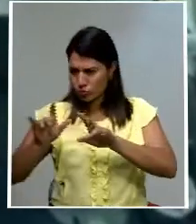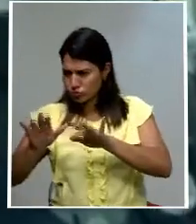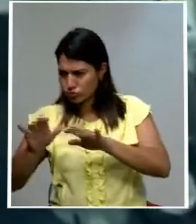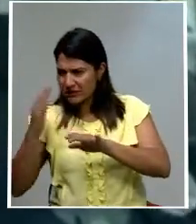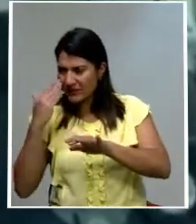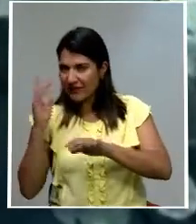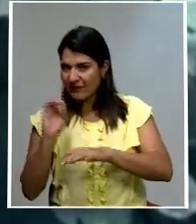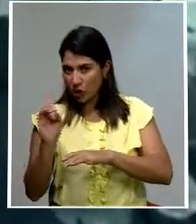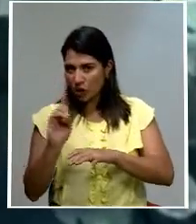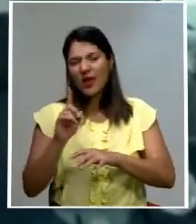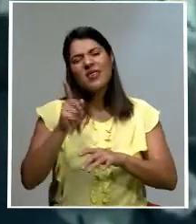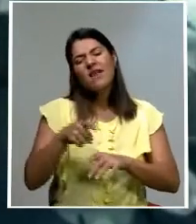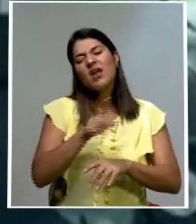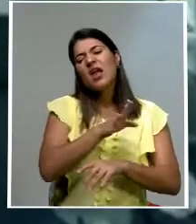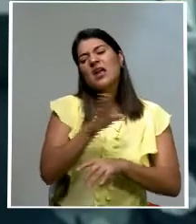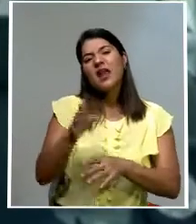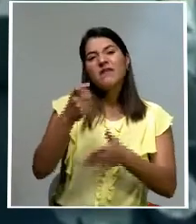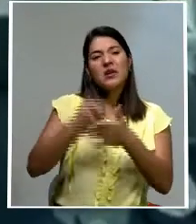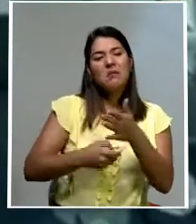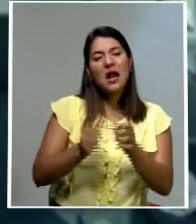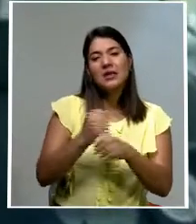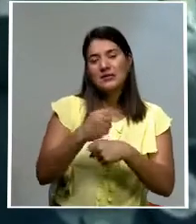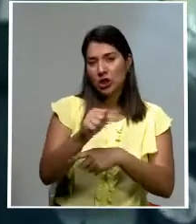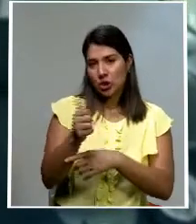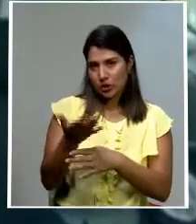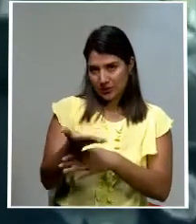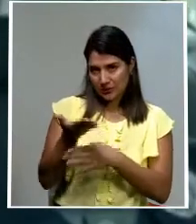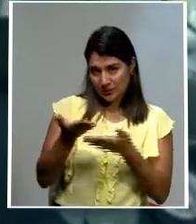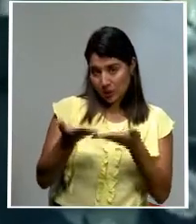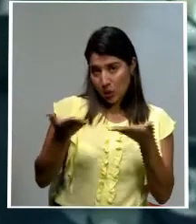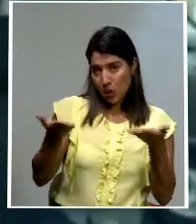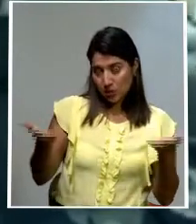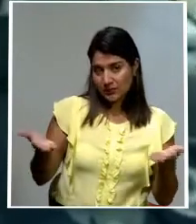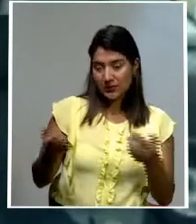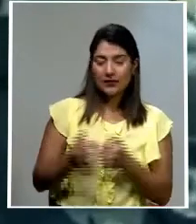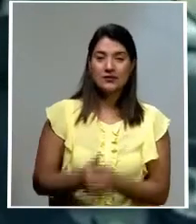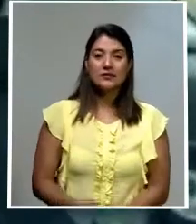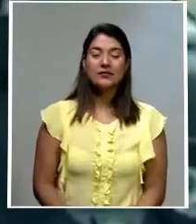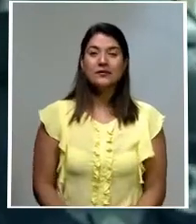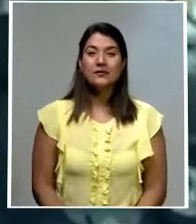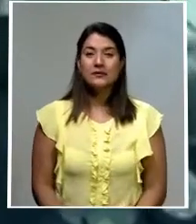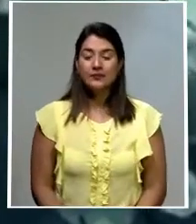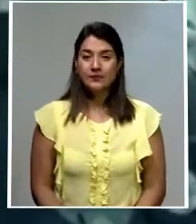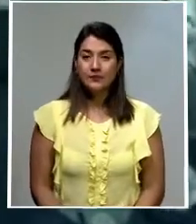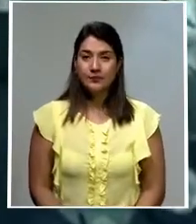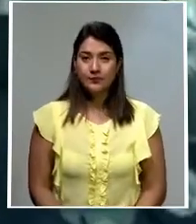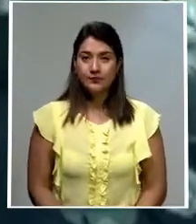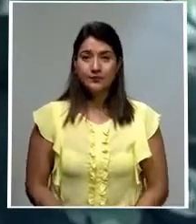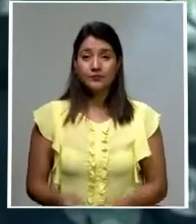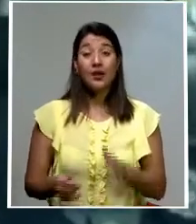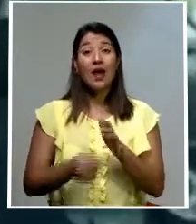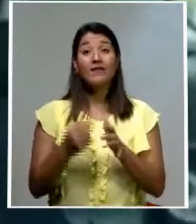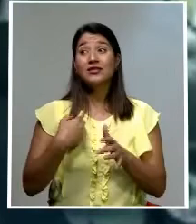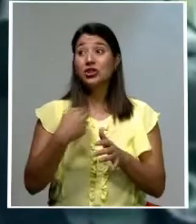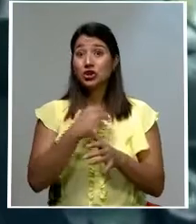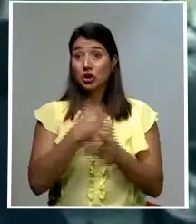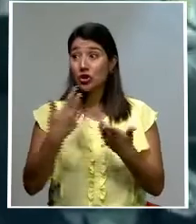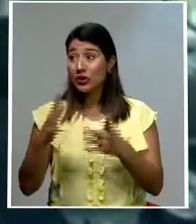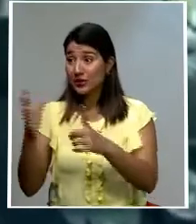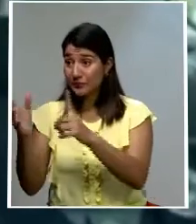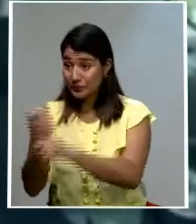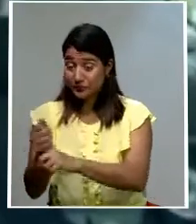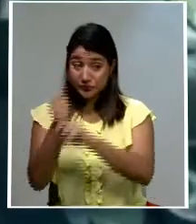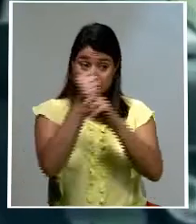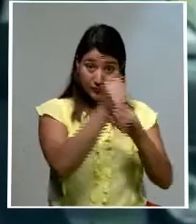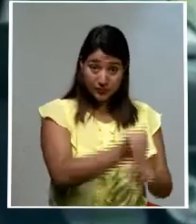han sido reiteradamente aprendidos por la policía, puestos a las órdenes de las autoridades judiciales, y nuevamente nos los encontramos en los mismos sitios,